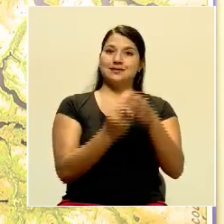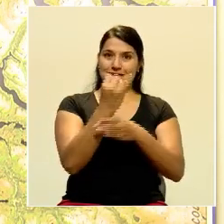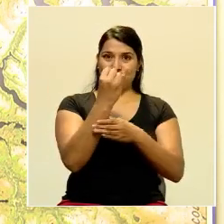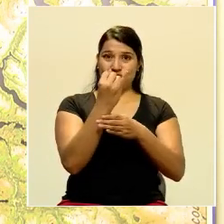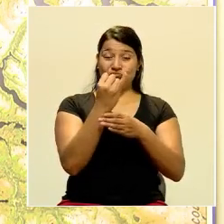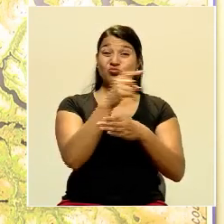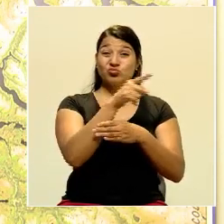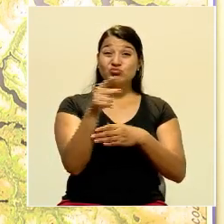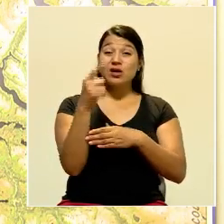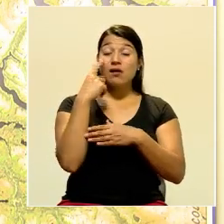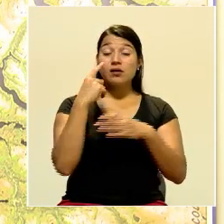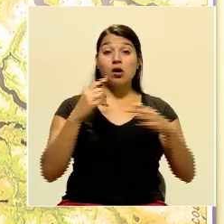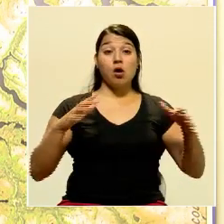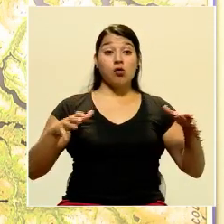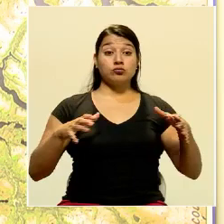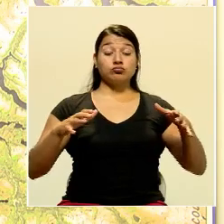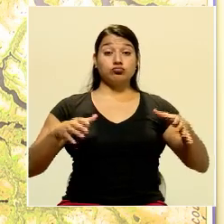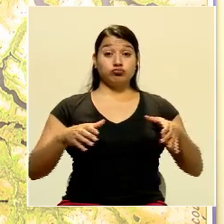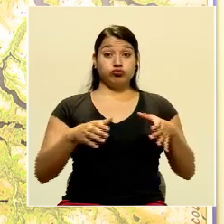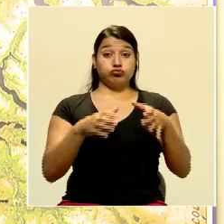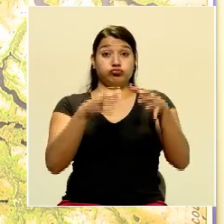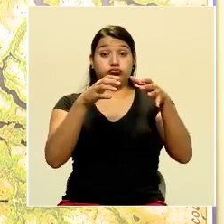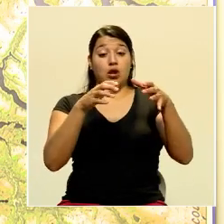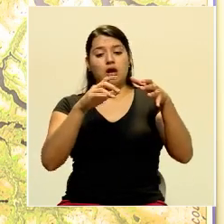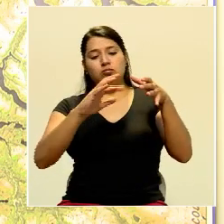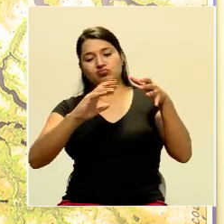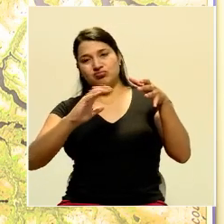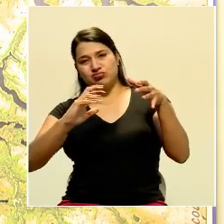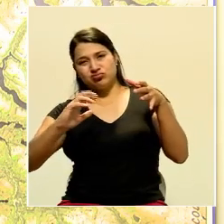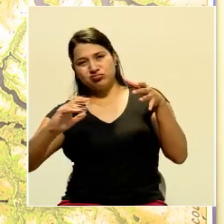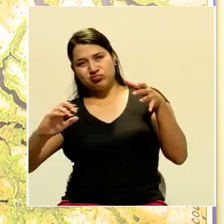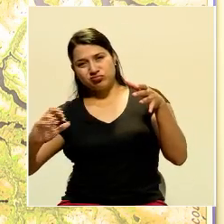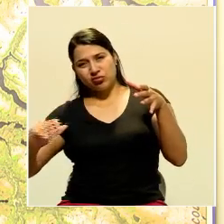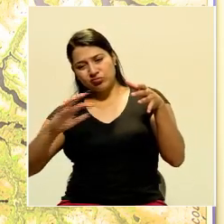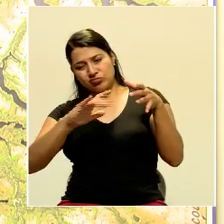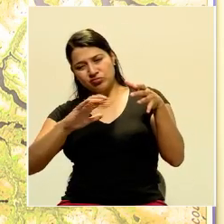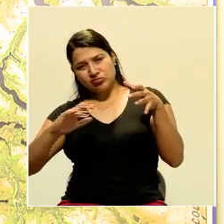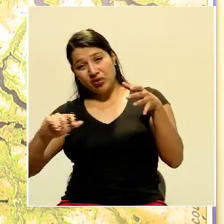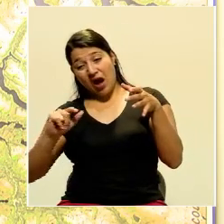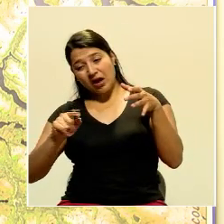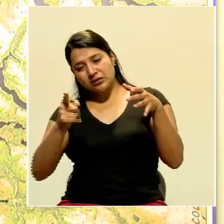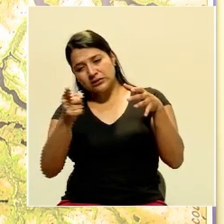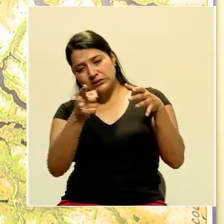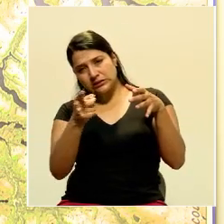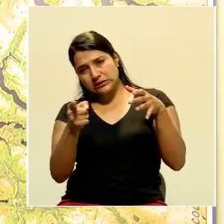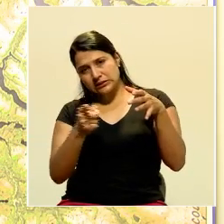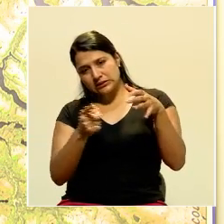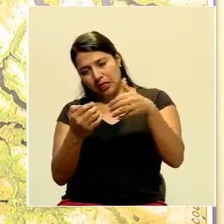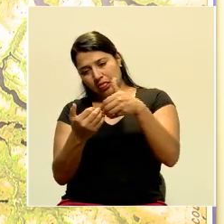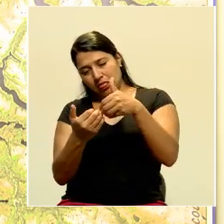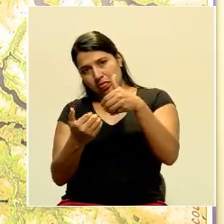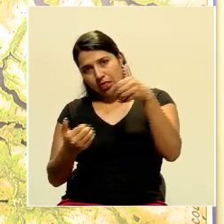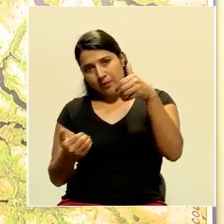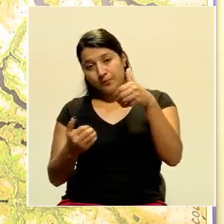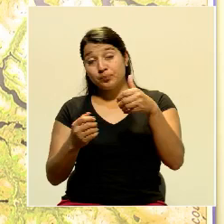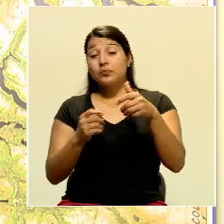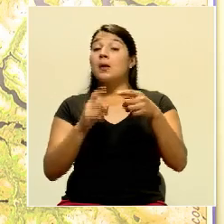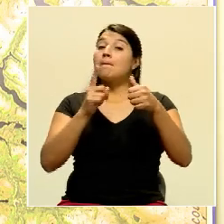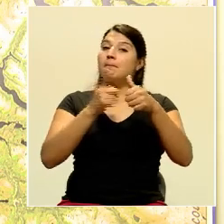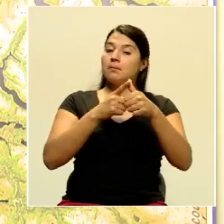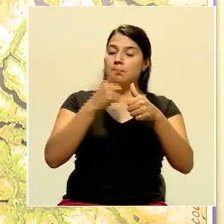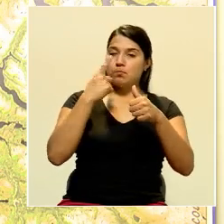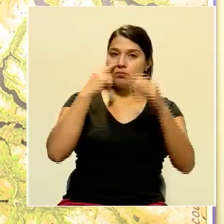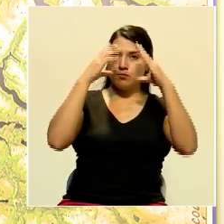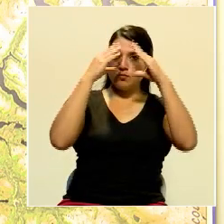le dan seguimiento a nuevas grietas que están sobre el terreno. Veamos primero la información que hemos preparado sobre las inundaciones en Guanacaste y